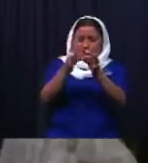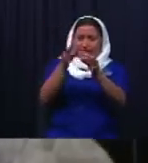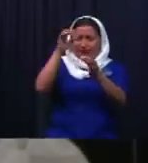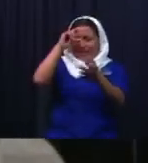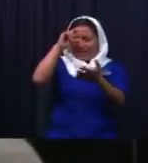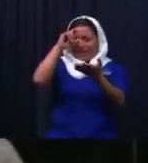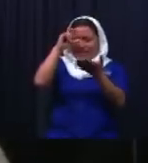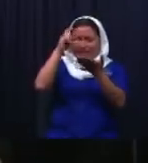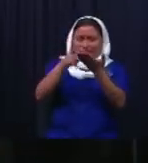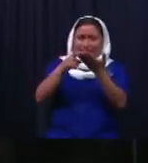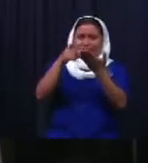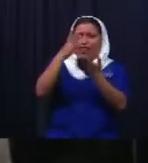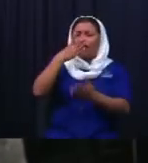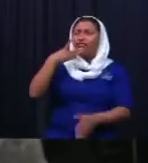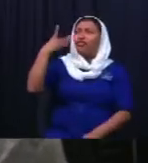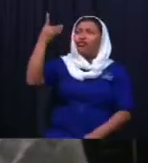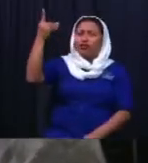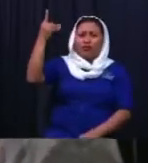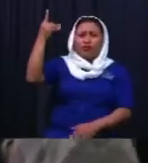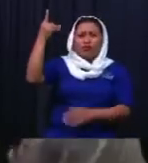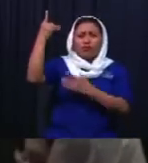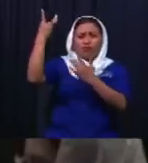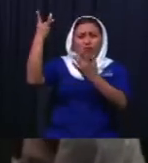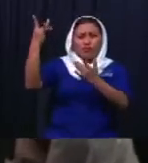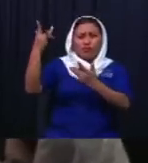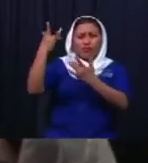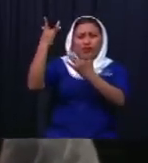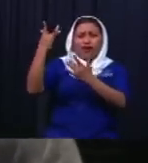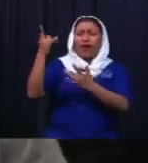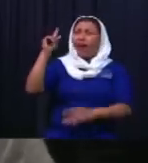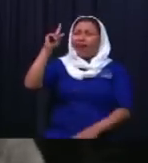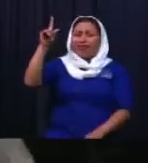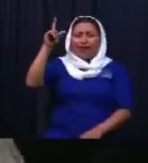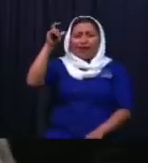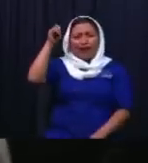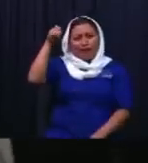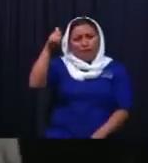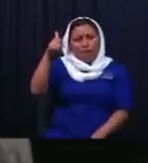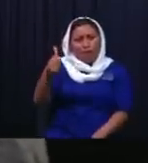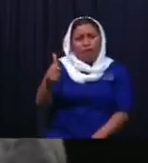Dios es misericordioso, hermano. Dios es tan bondadoso.